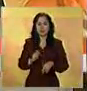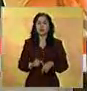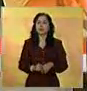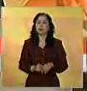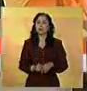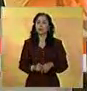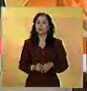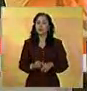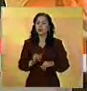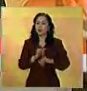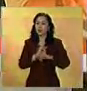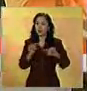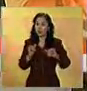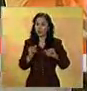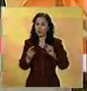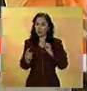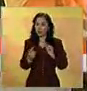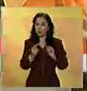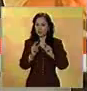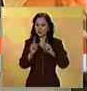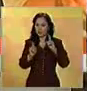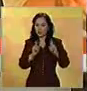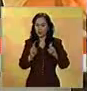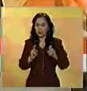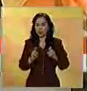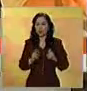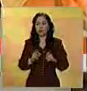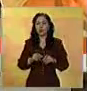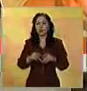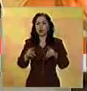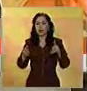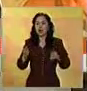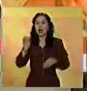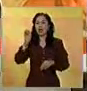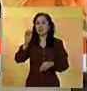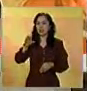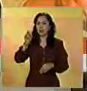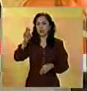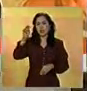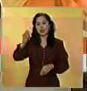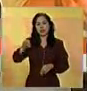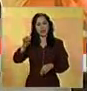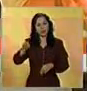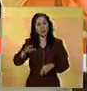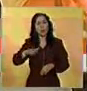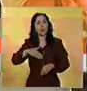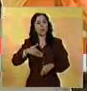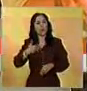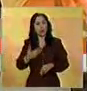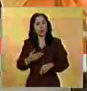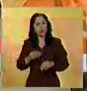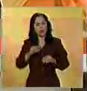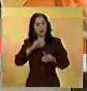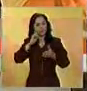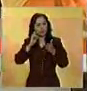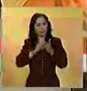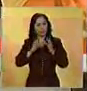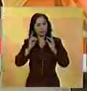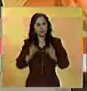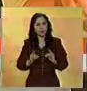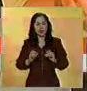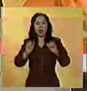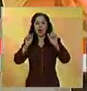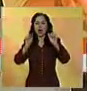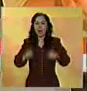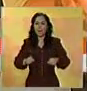que, culminada esta consulta, la plenaria de la Asamblea Nacional pueda definitivamente